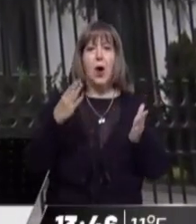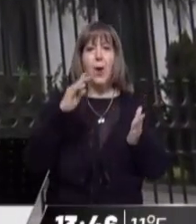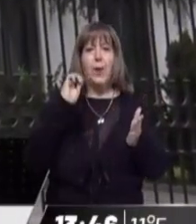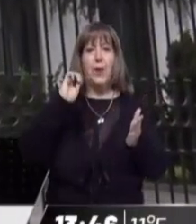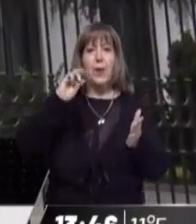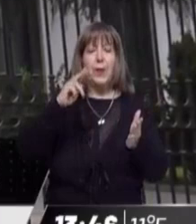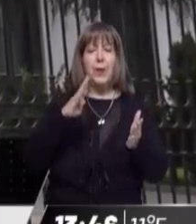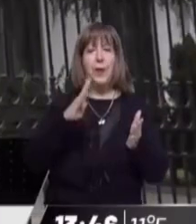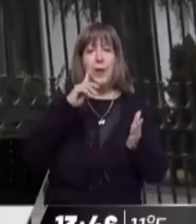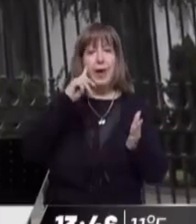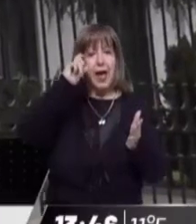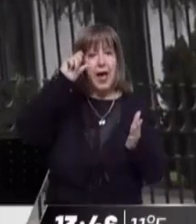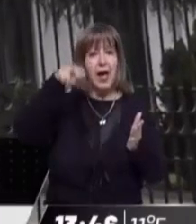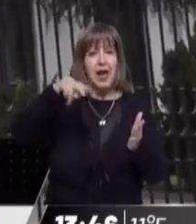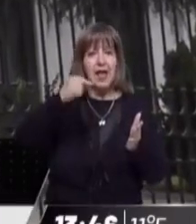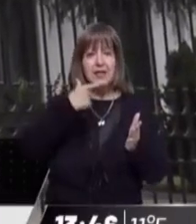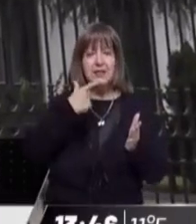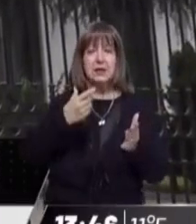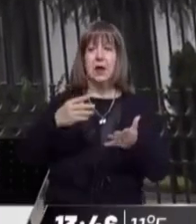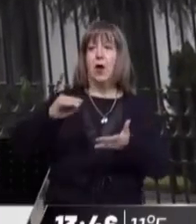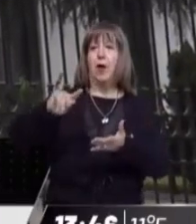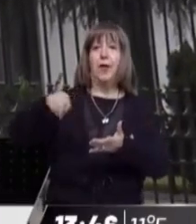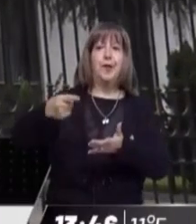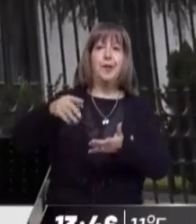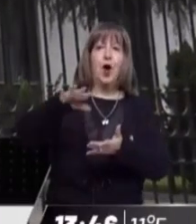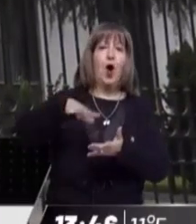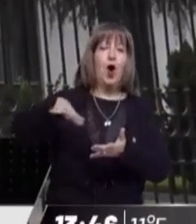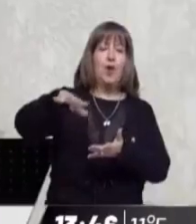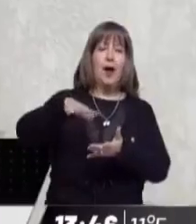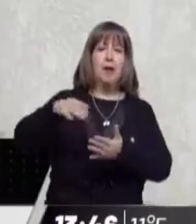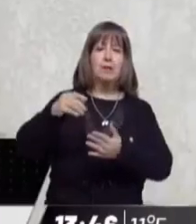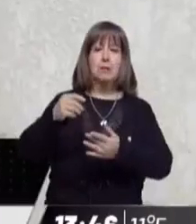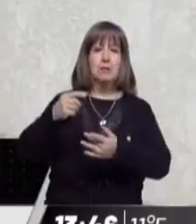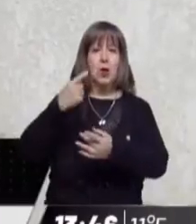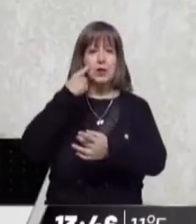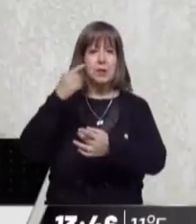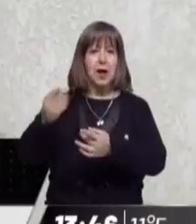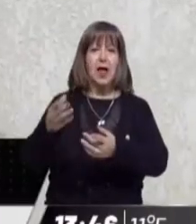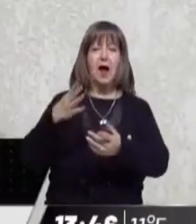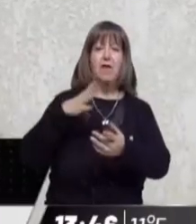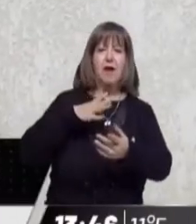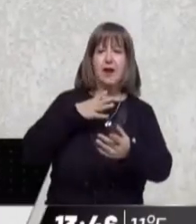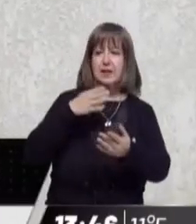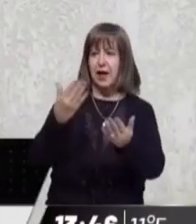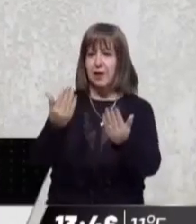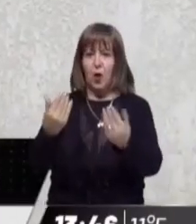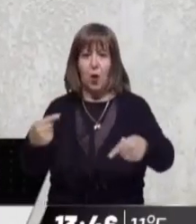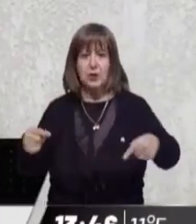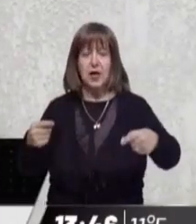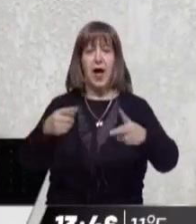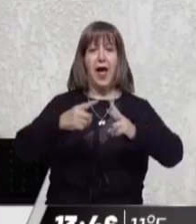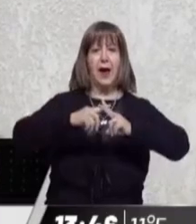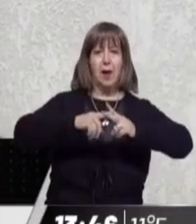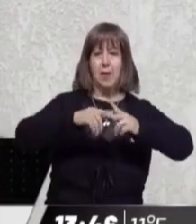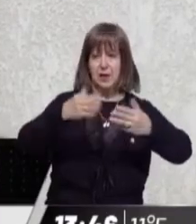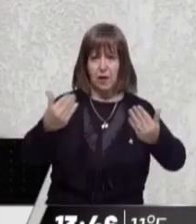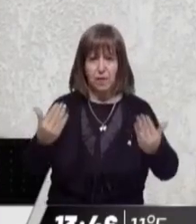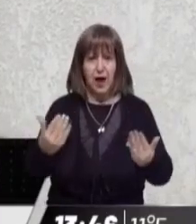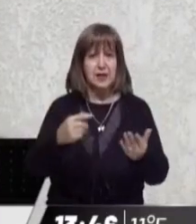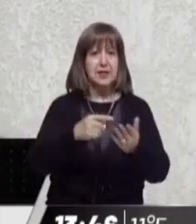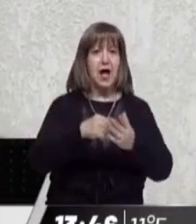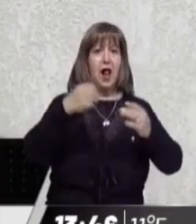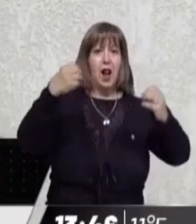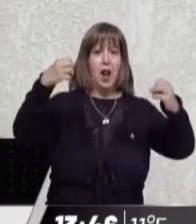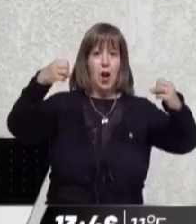el funcionamiento de cualquier área Como por ejemplo el área de obras municipales falta de elementos de herramientas y también de